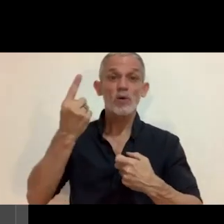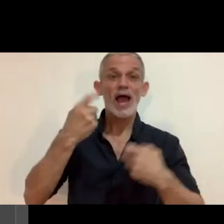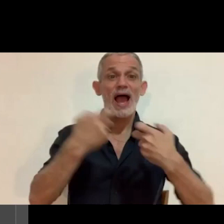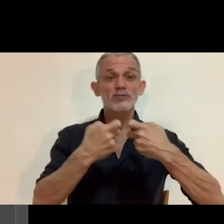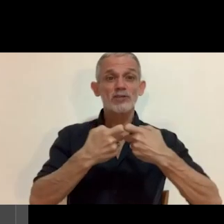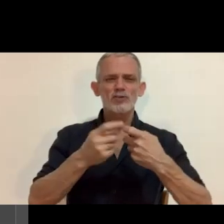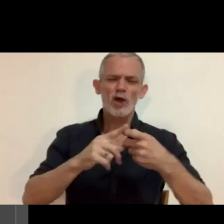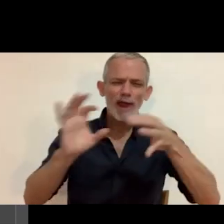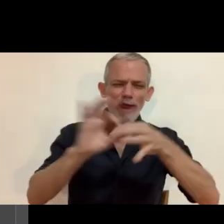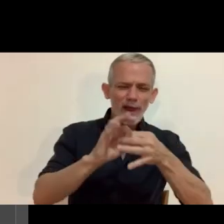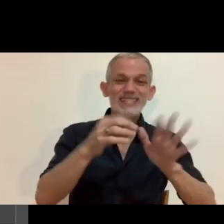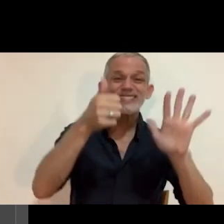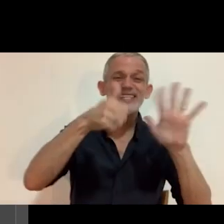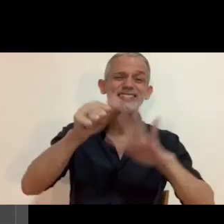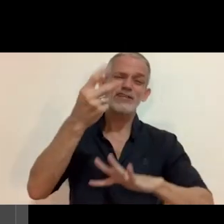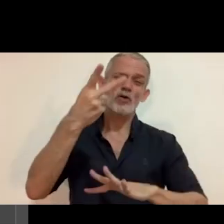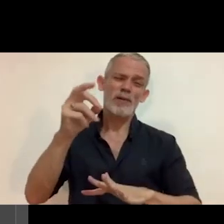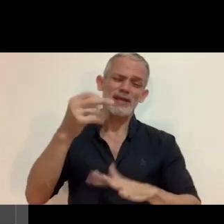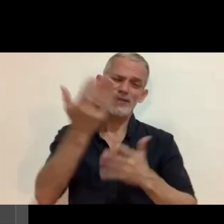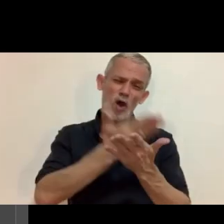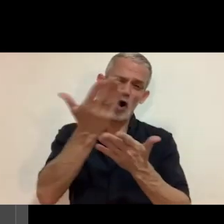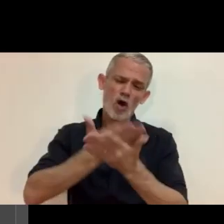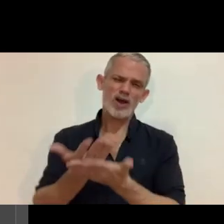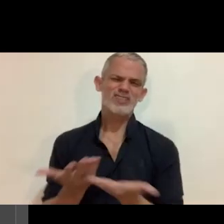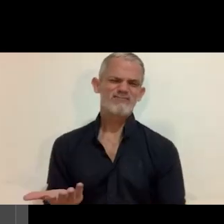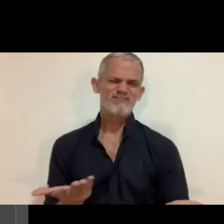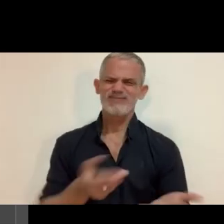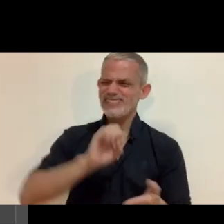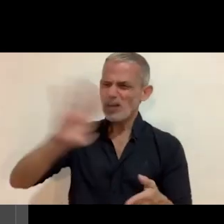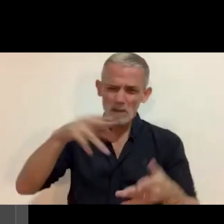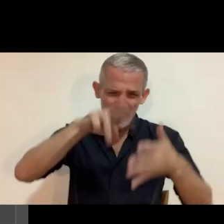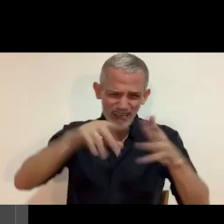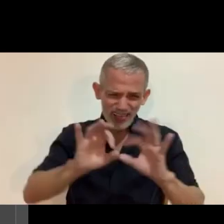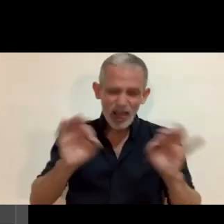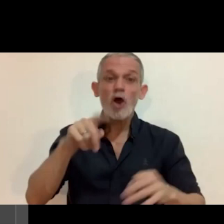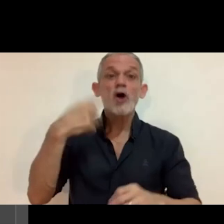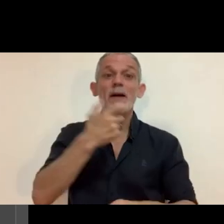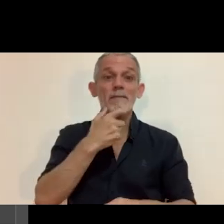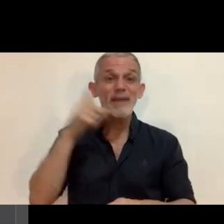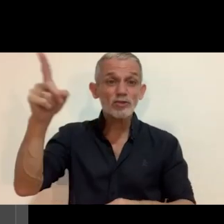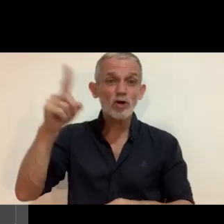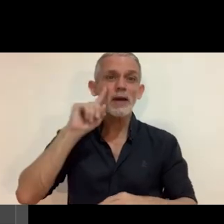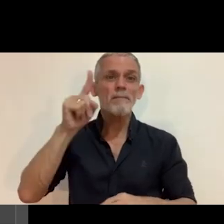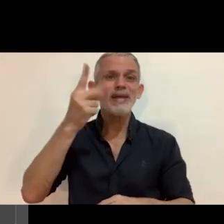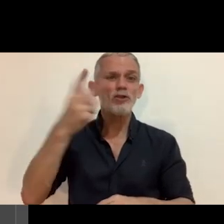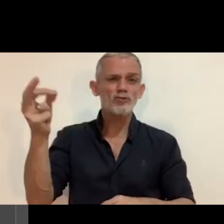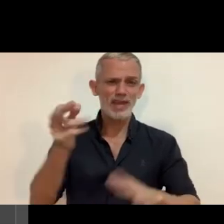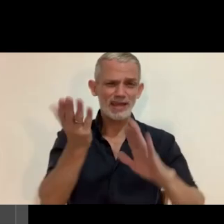ilícita 620 páginas. No lo va a leer. Y otra de Mendoza de 1200. ¿Quién lee